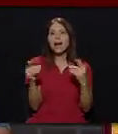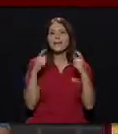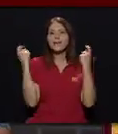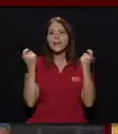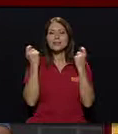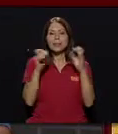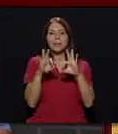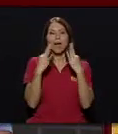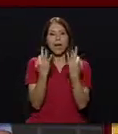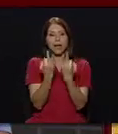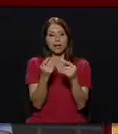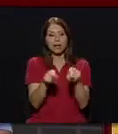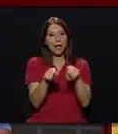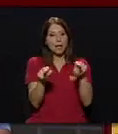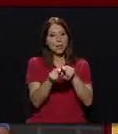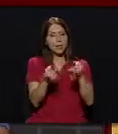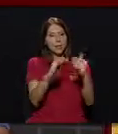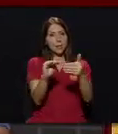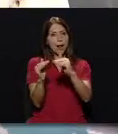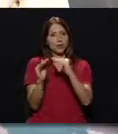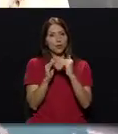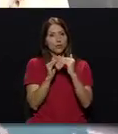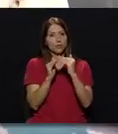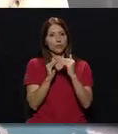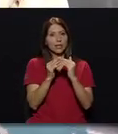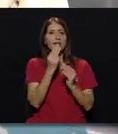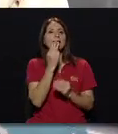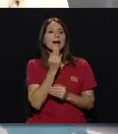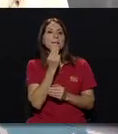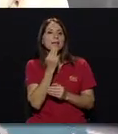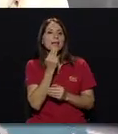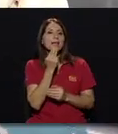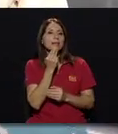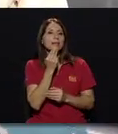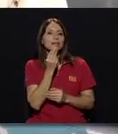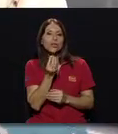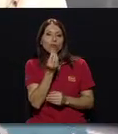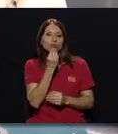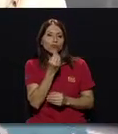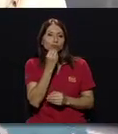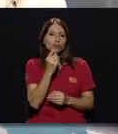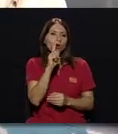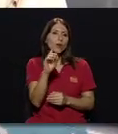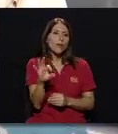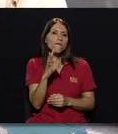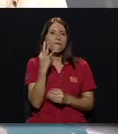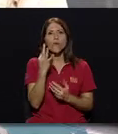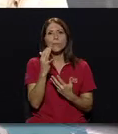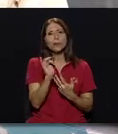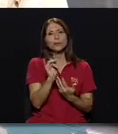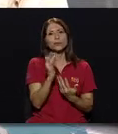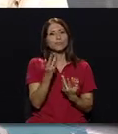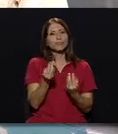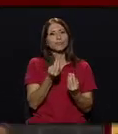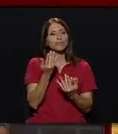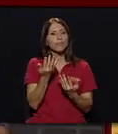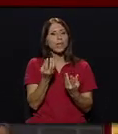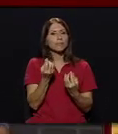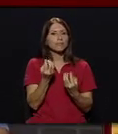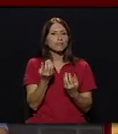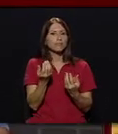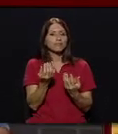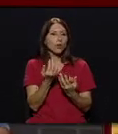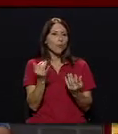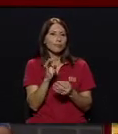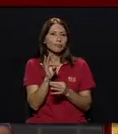y también, digamos, a nivel de barrio, porque, y la miel se consumía era de una manera un poco, tal vez, digamos, no rústico, pero